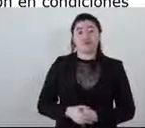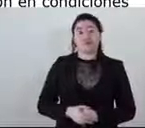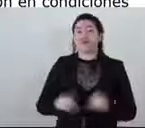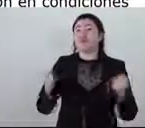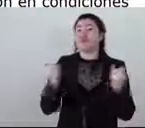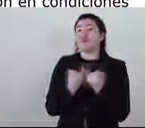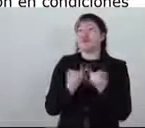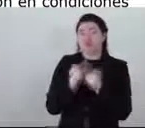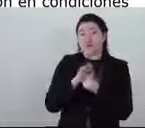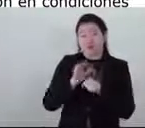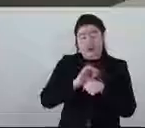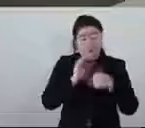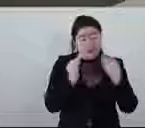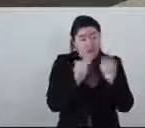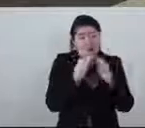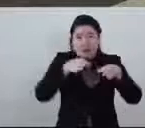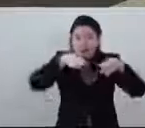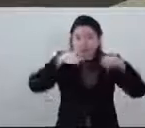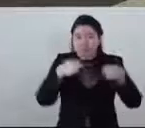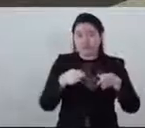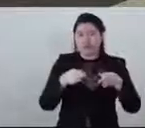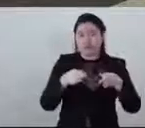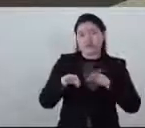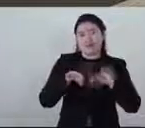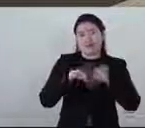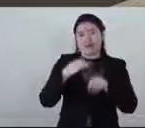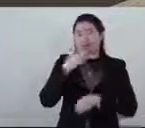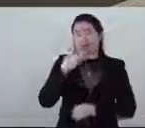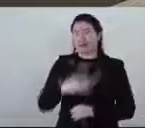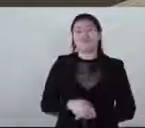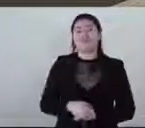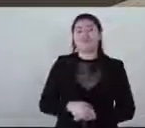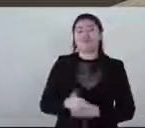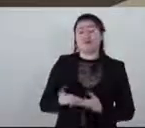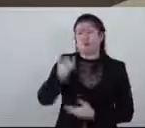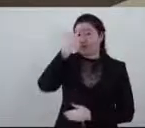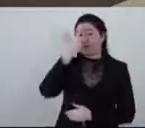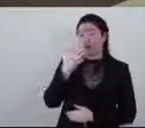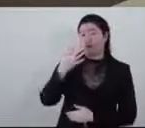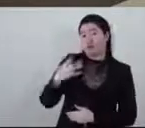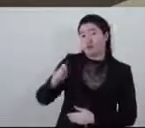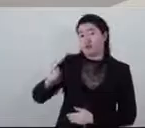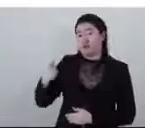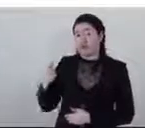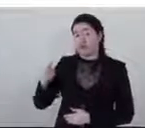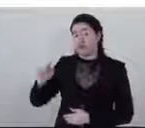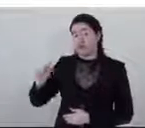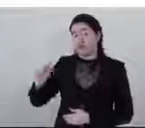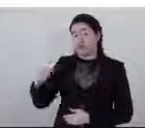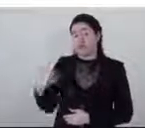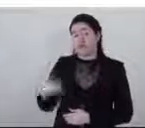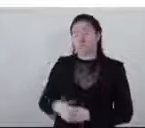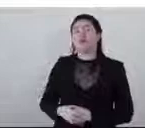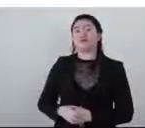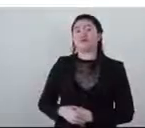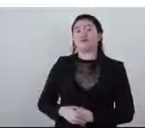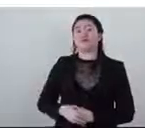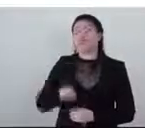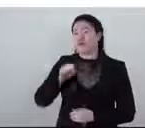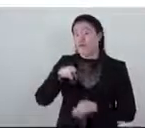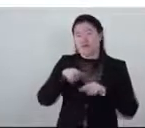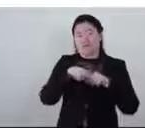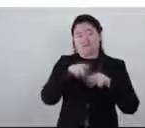en condiciones normales de operación. Figura 4.1.25, detalles de los componentes de la pista.